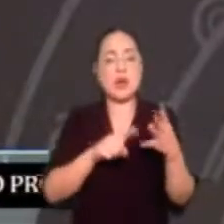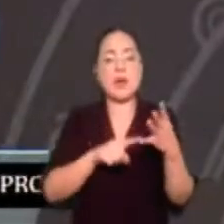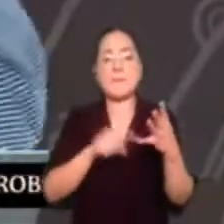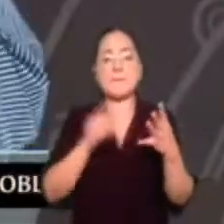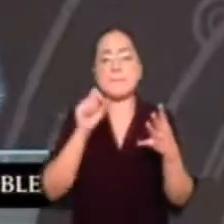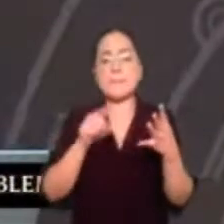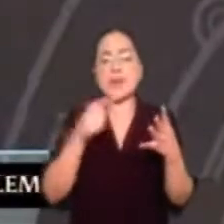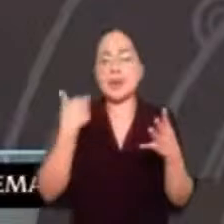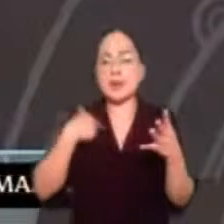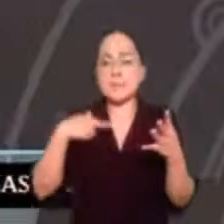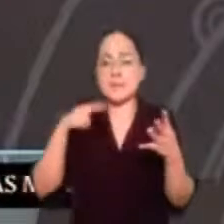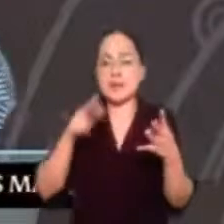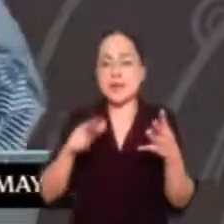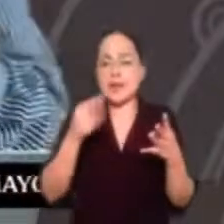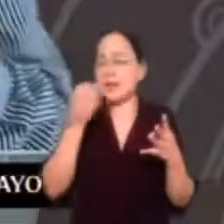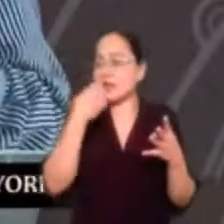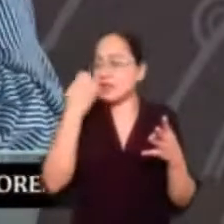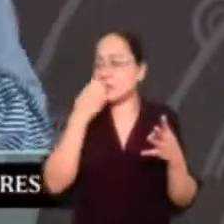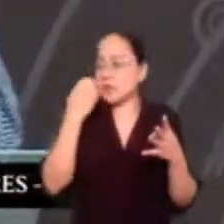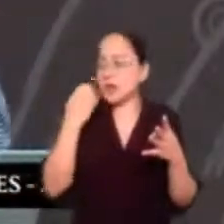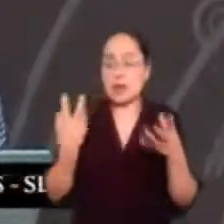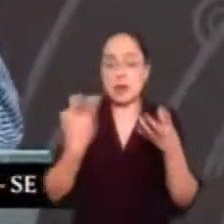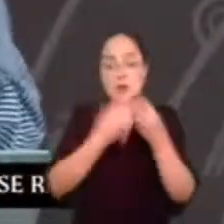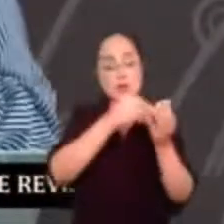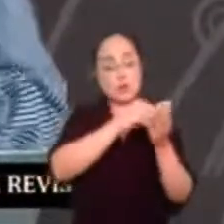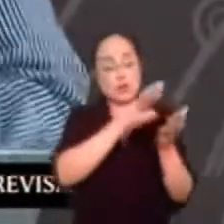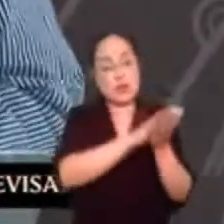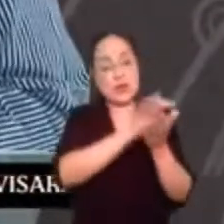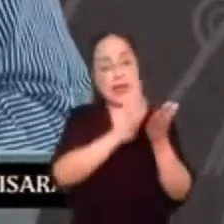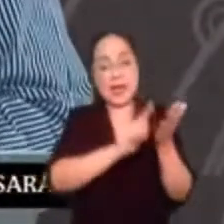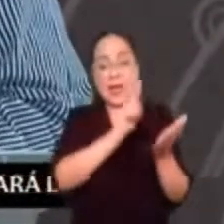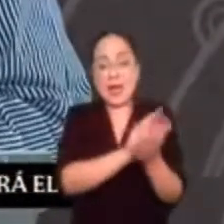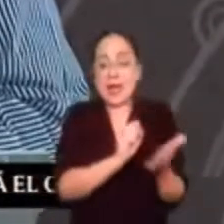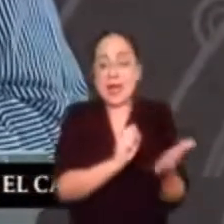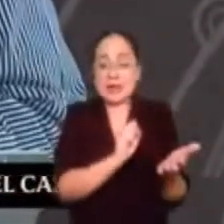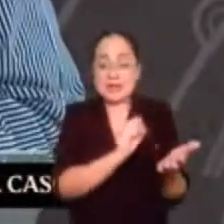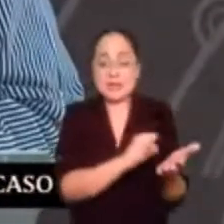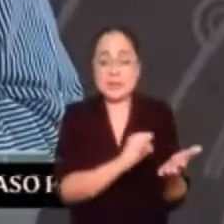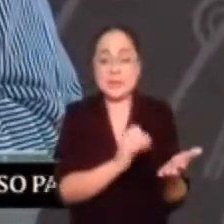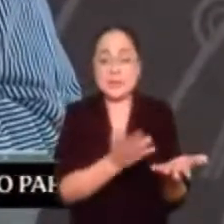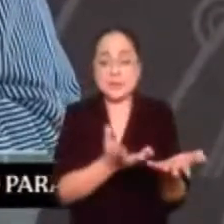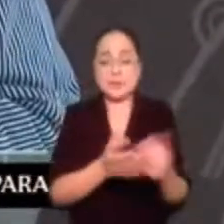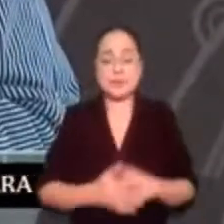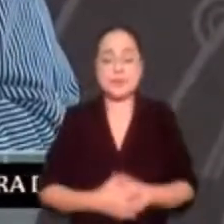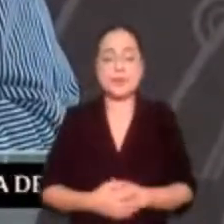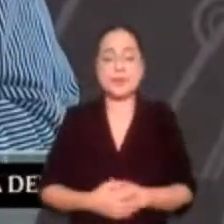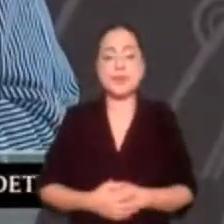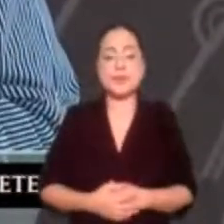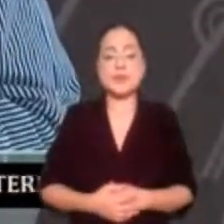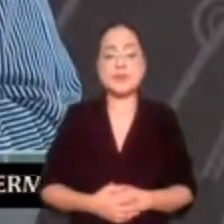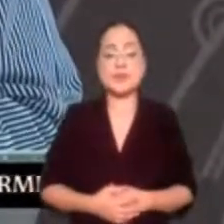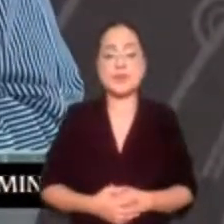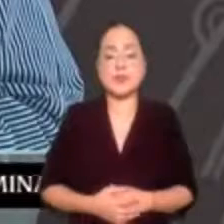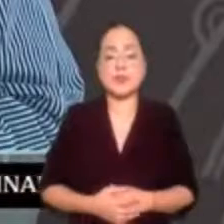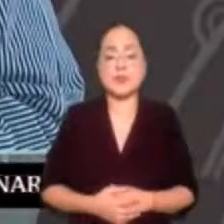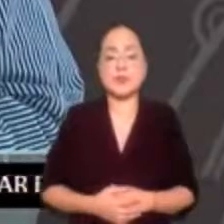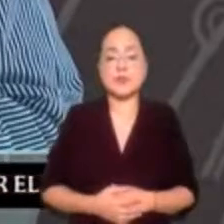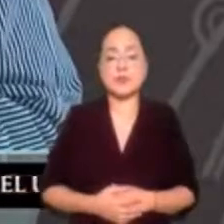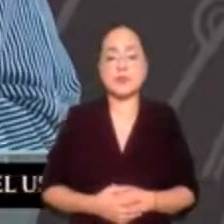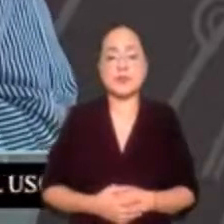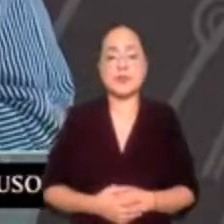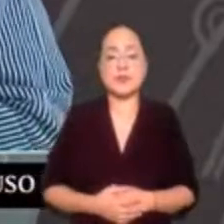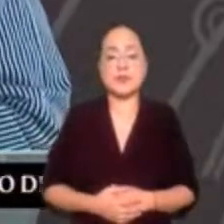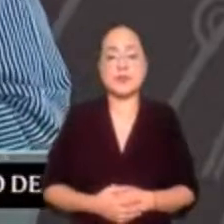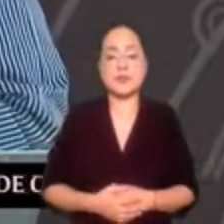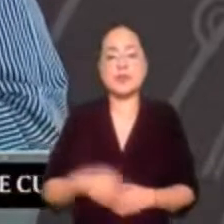En la ley, estoy hablando, así se aprobó la ley, la reforma a la ley. Me acuerdo, yo creo que en